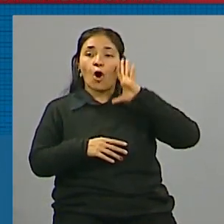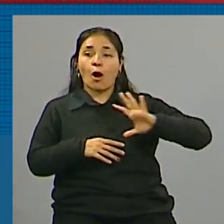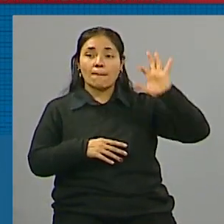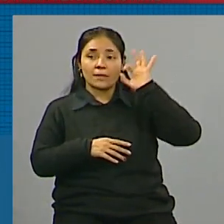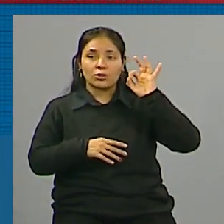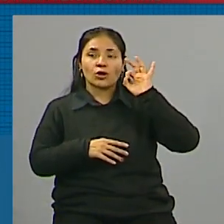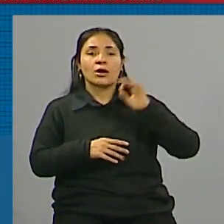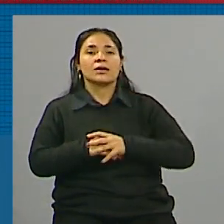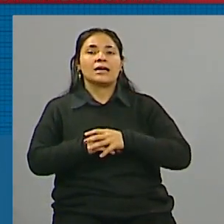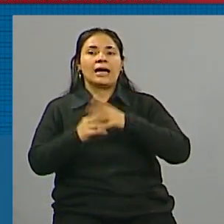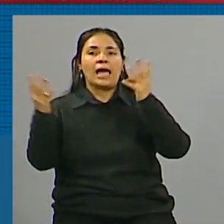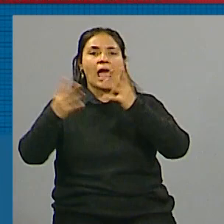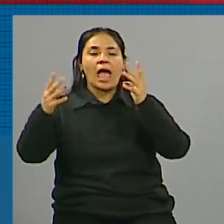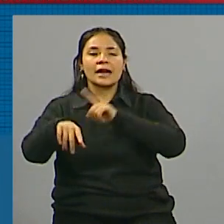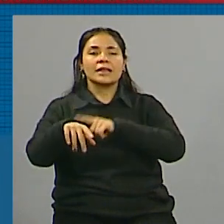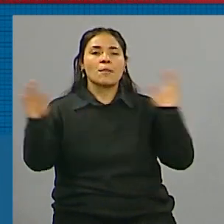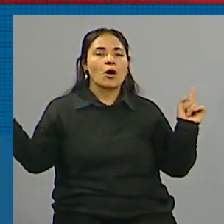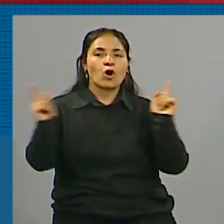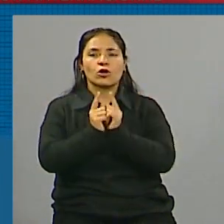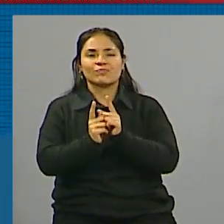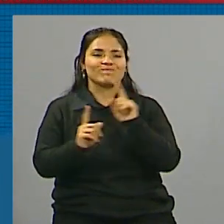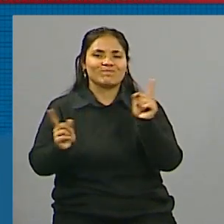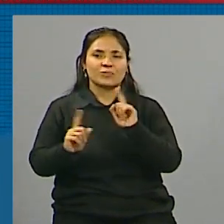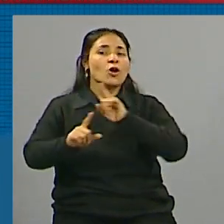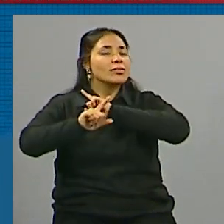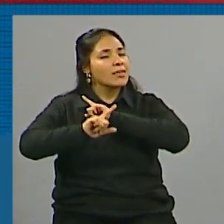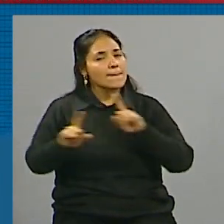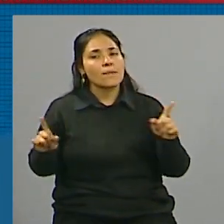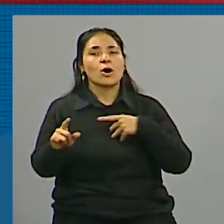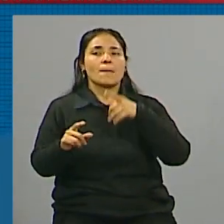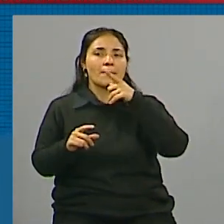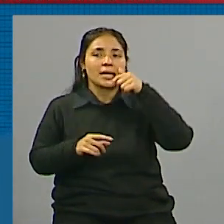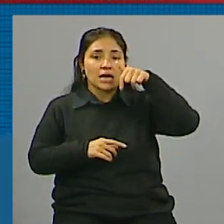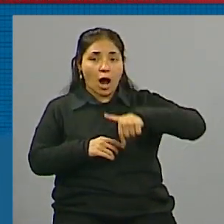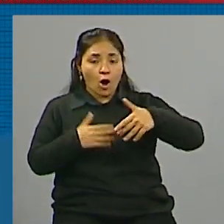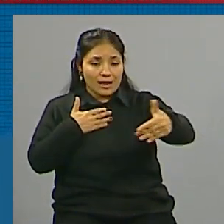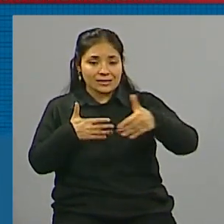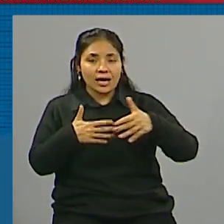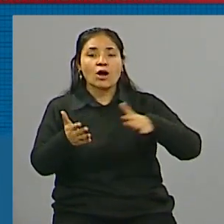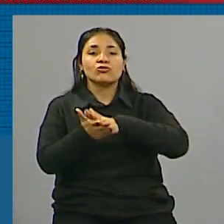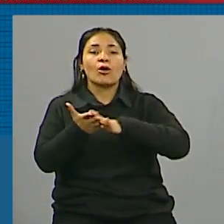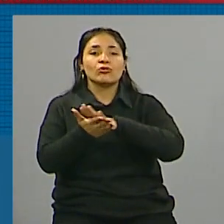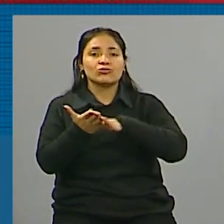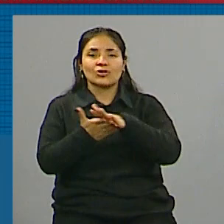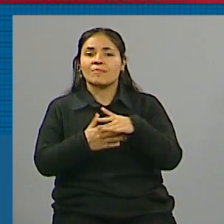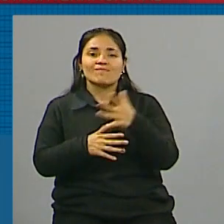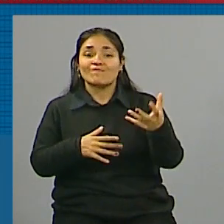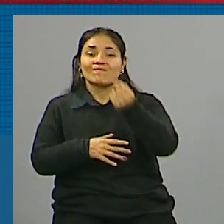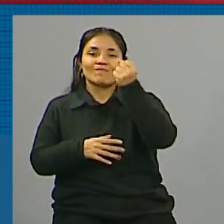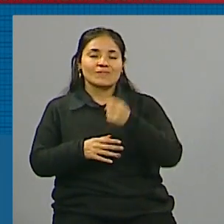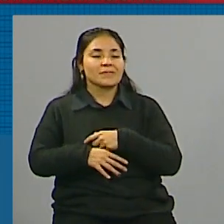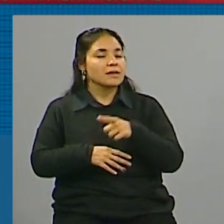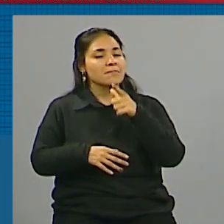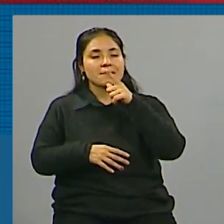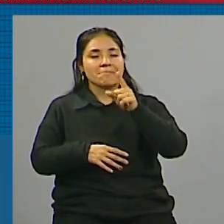un conflicto a corto plazo. Tampoco entiendo, por desgracia, que este conflicto en lo inmediato se vaya a resolver o que vaya a aparecer una alternativa